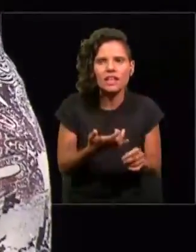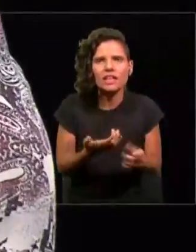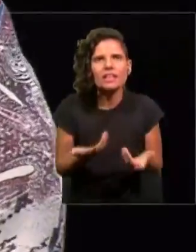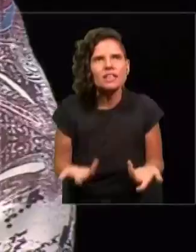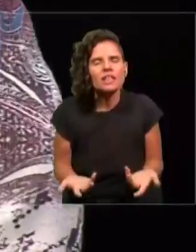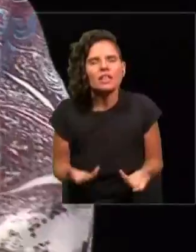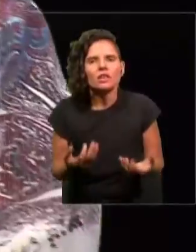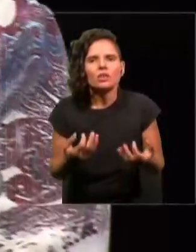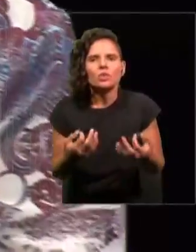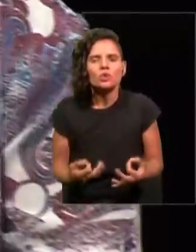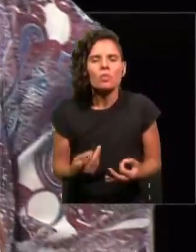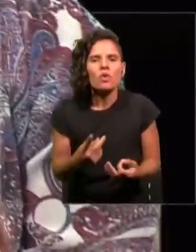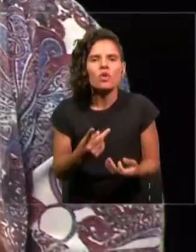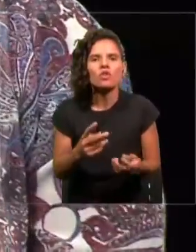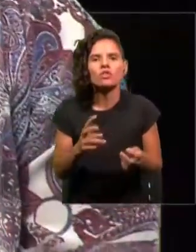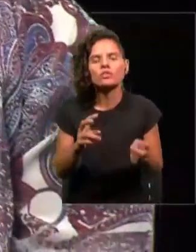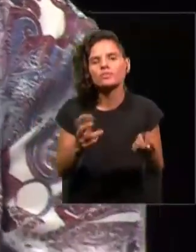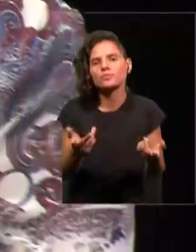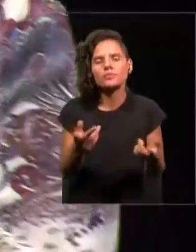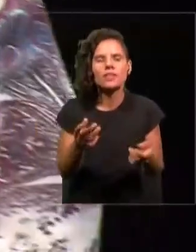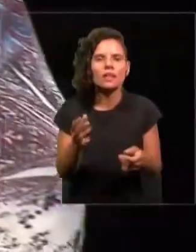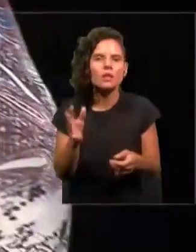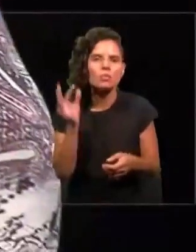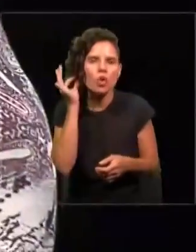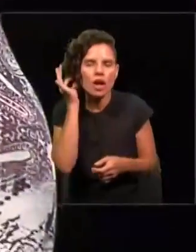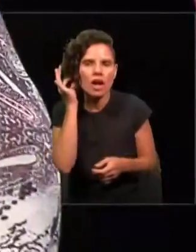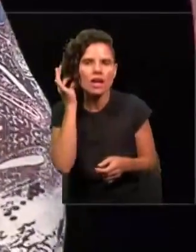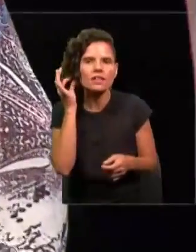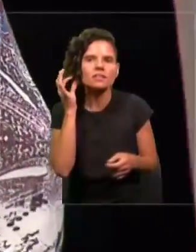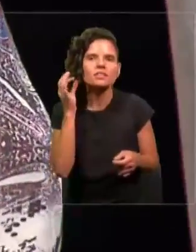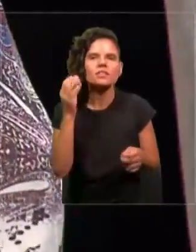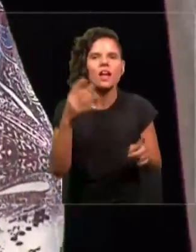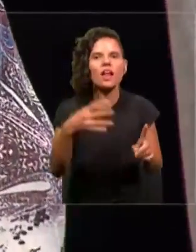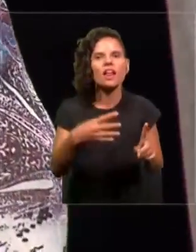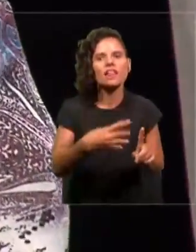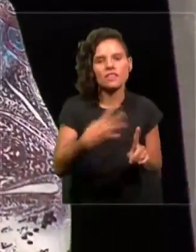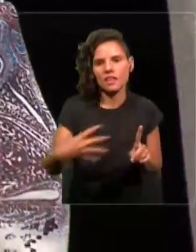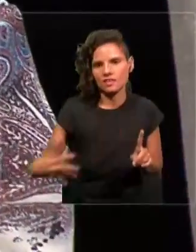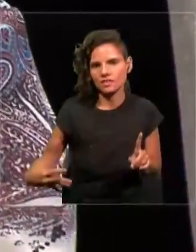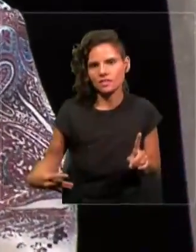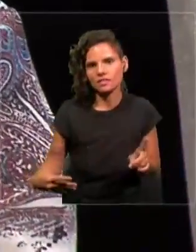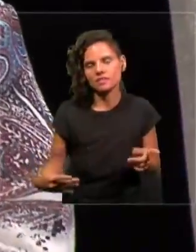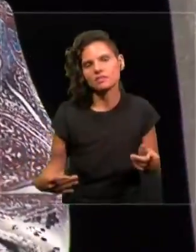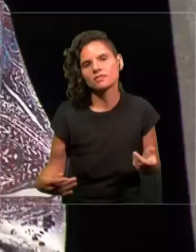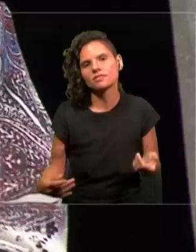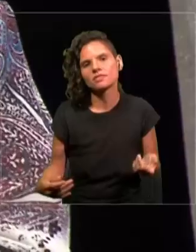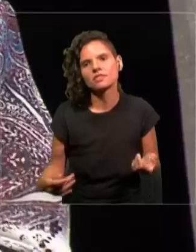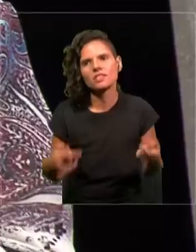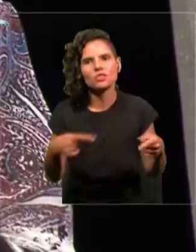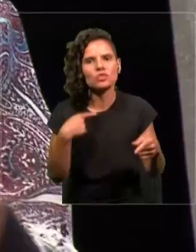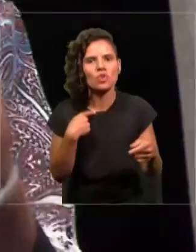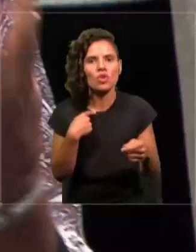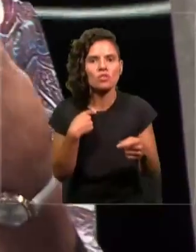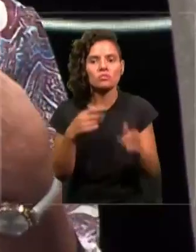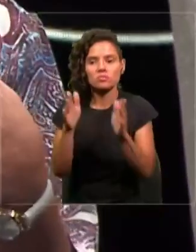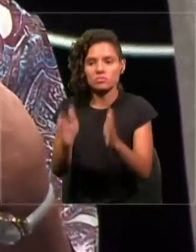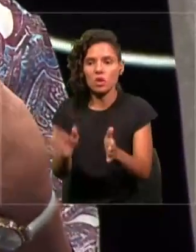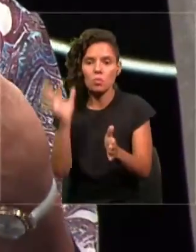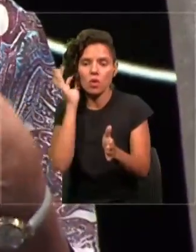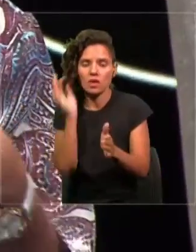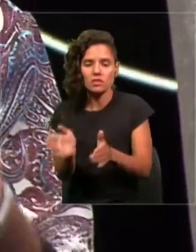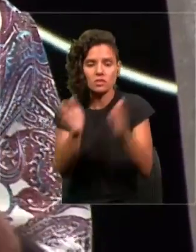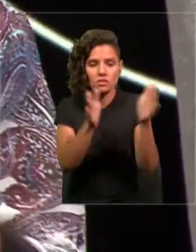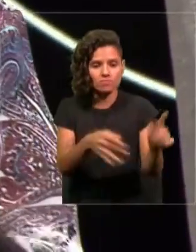que mujeres y diversidad, que son obviamente categorías que